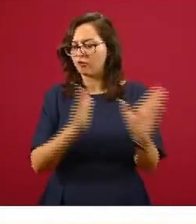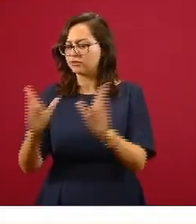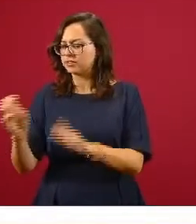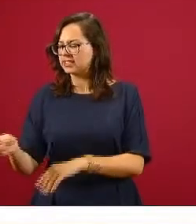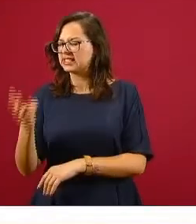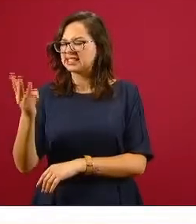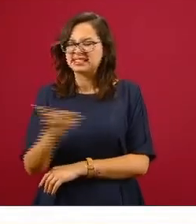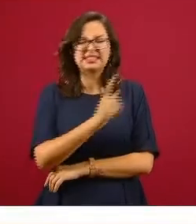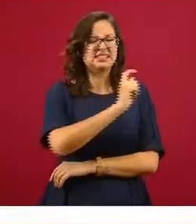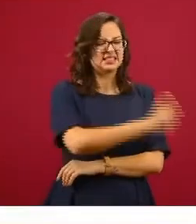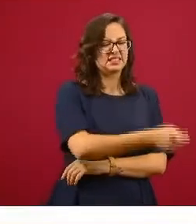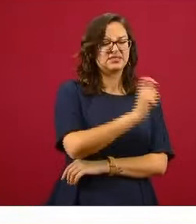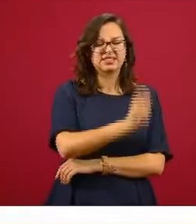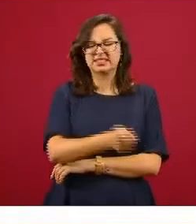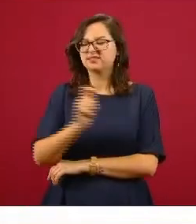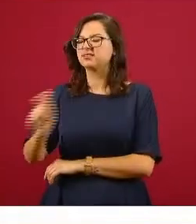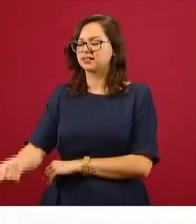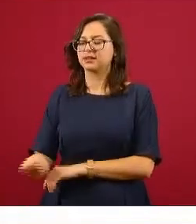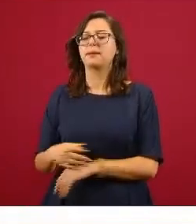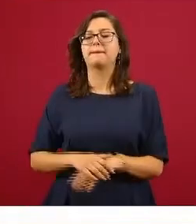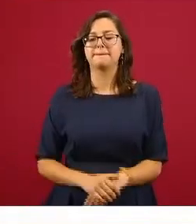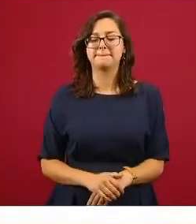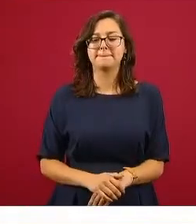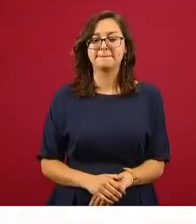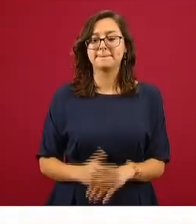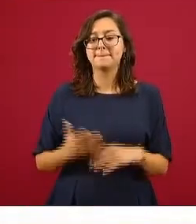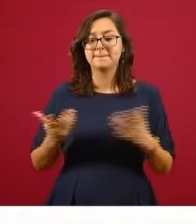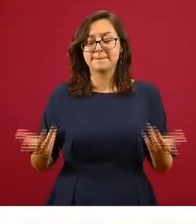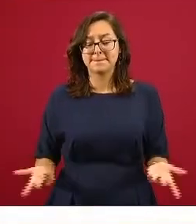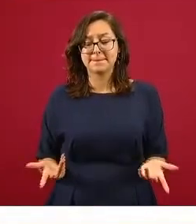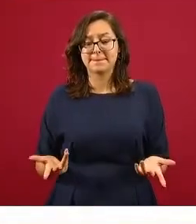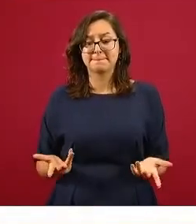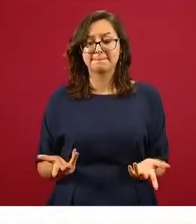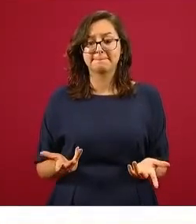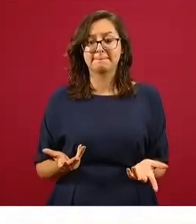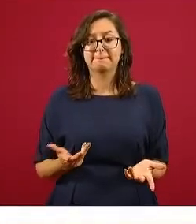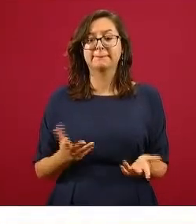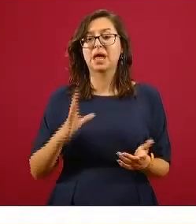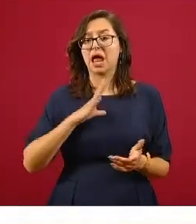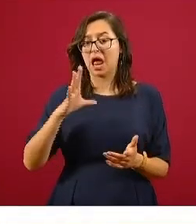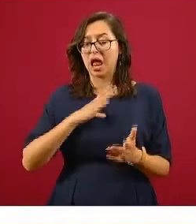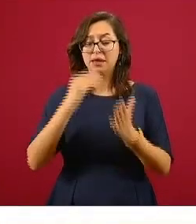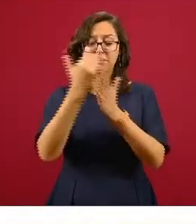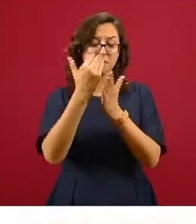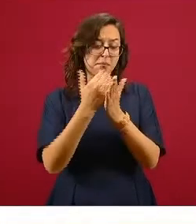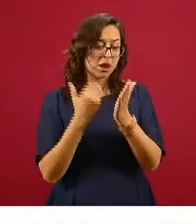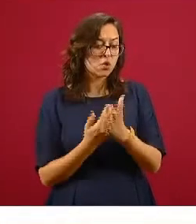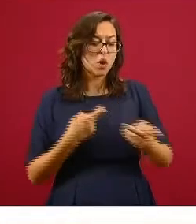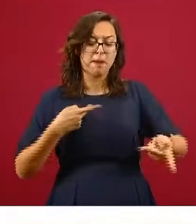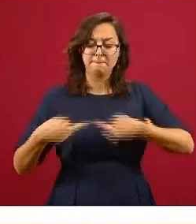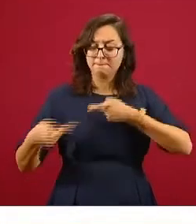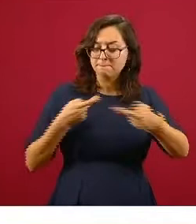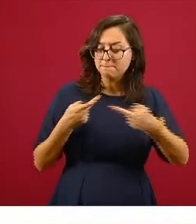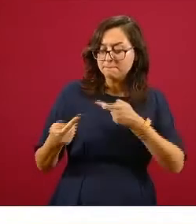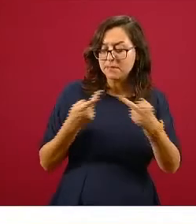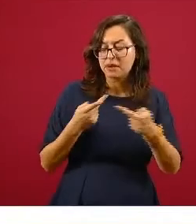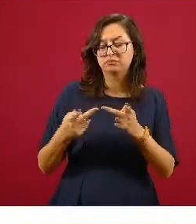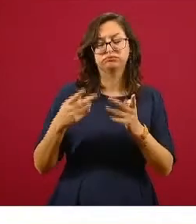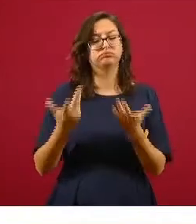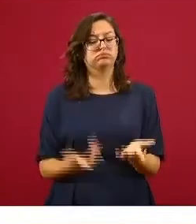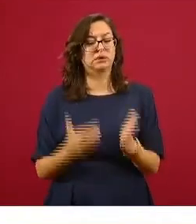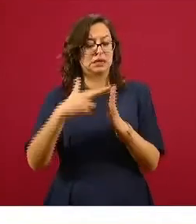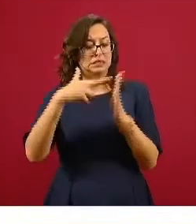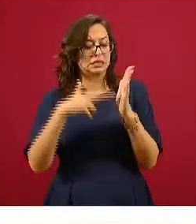dicho sea de paso, están en correspondencia con distintos manuales y planes de preparación y respuesta